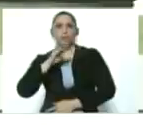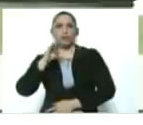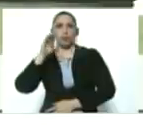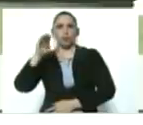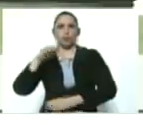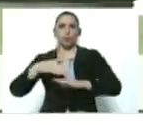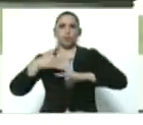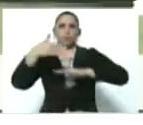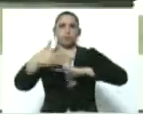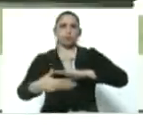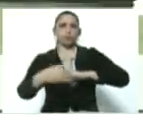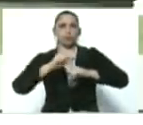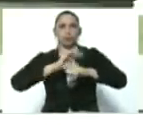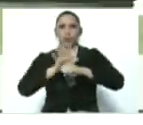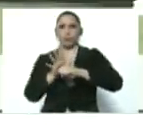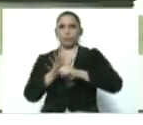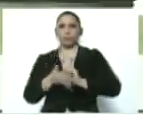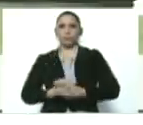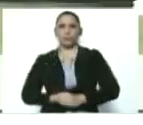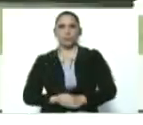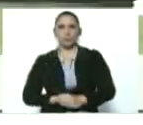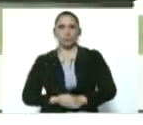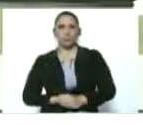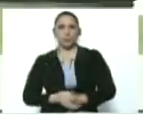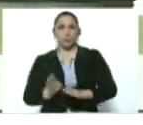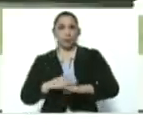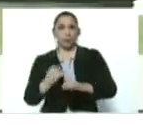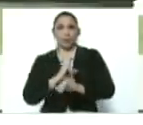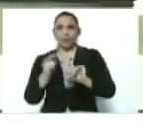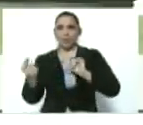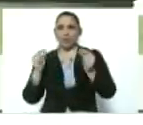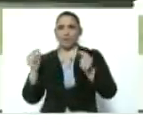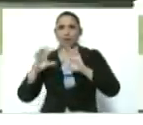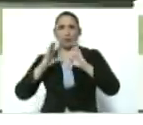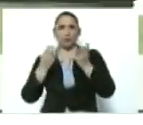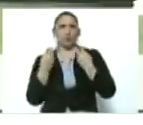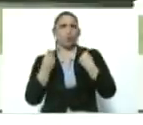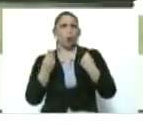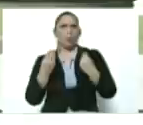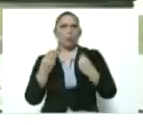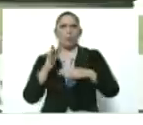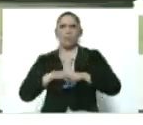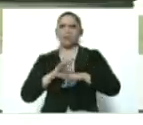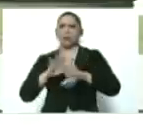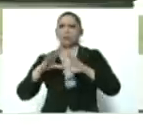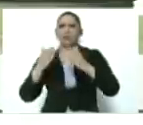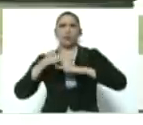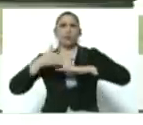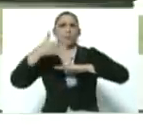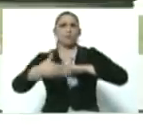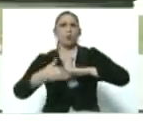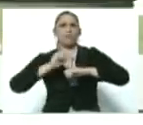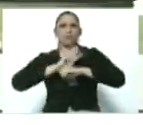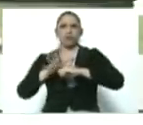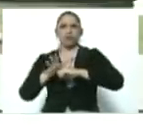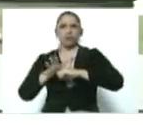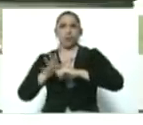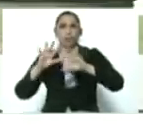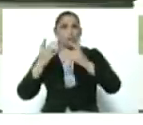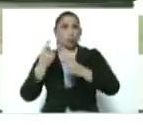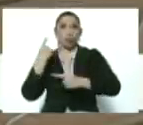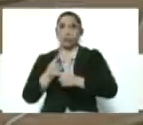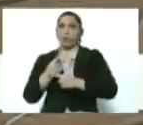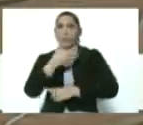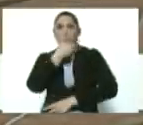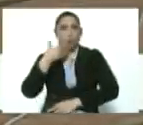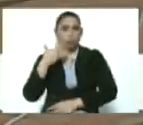pandemia kovic 19 porque ya hay un debate en el mundo cómo va a ser el mundo después de la pandemia y el mundo tiene que